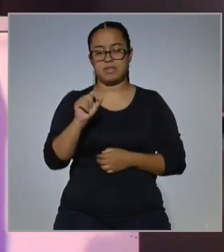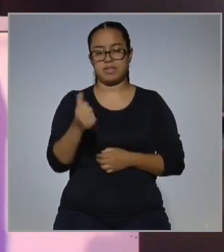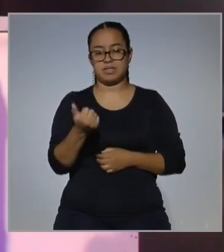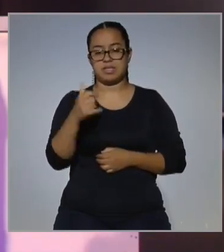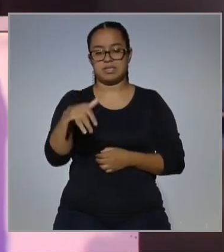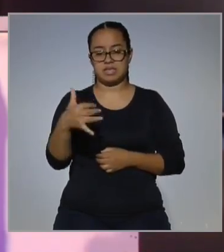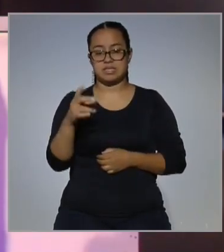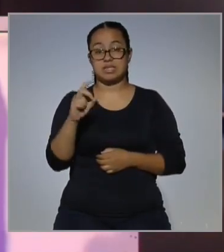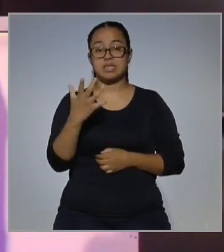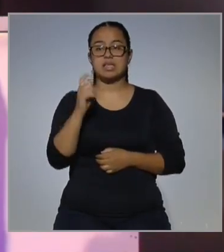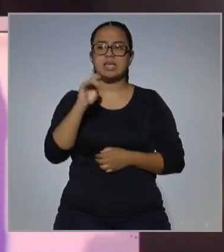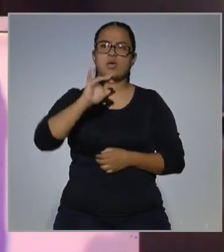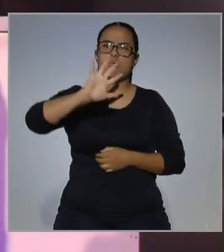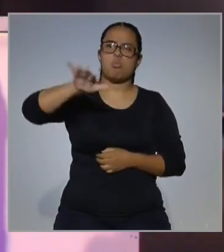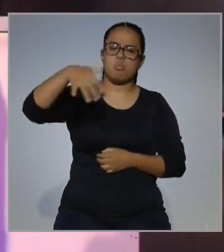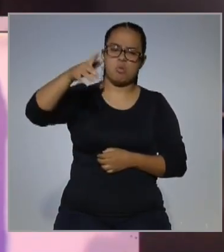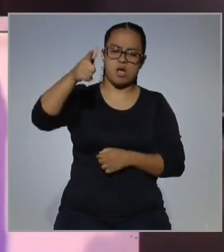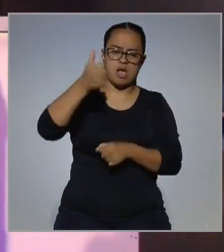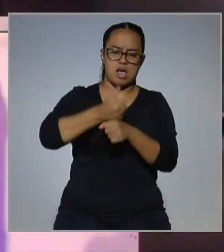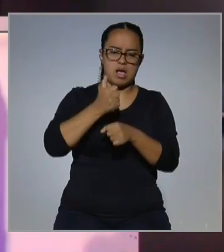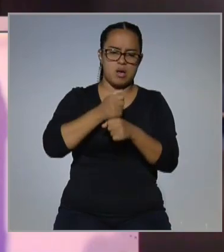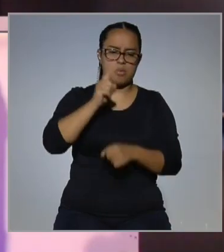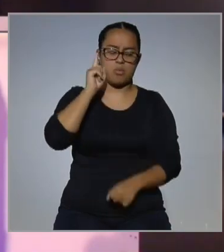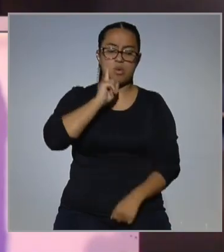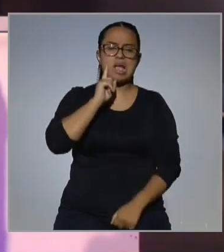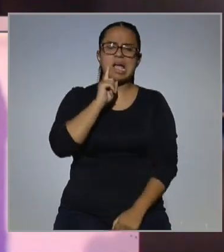261535 en busca de la abuela.